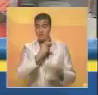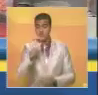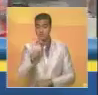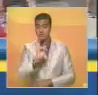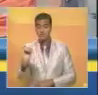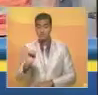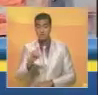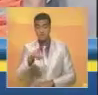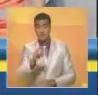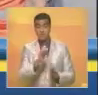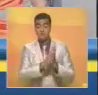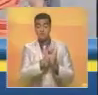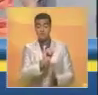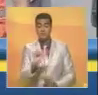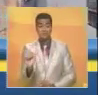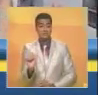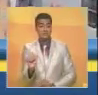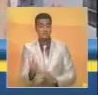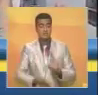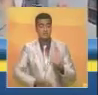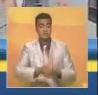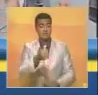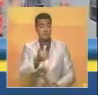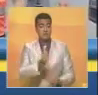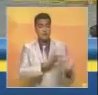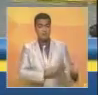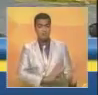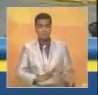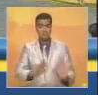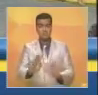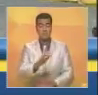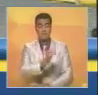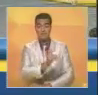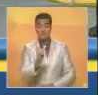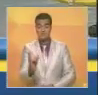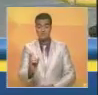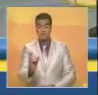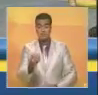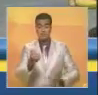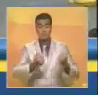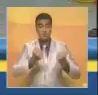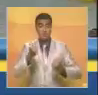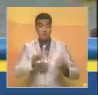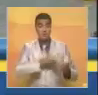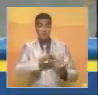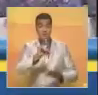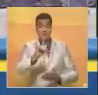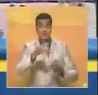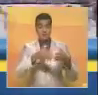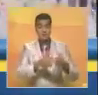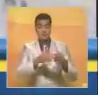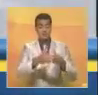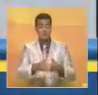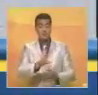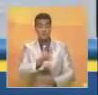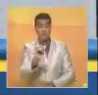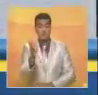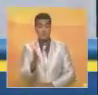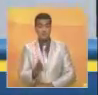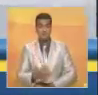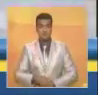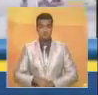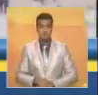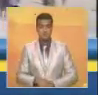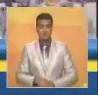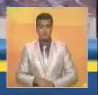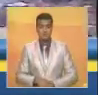durante este asueto de Semana Santa se incrementó la movilización de temporadistas vía terrestre, aérea y lacustre en un 21%.